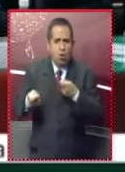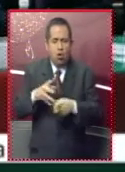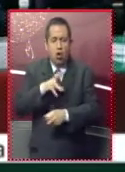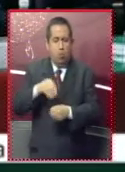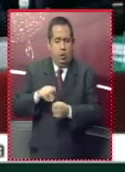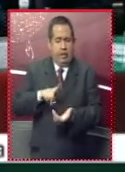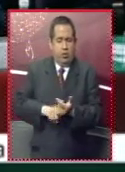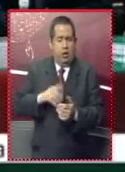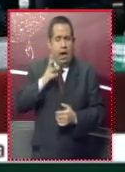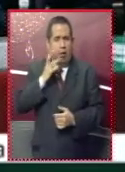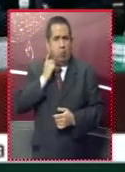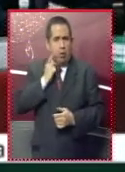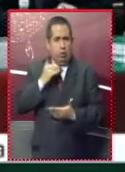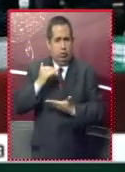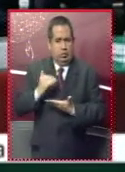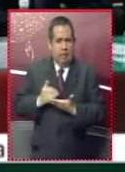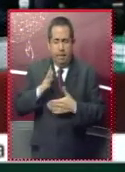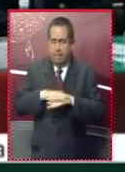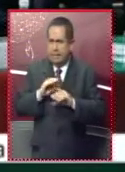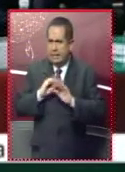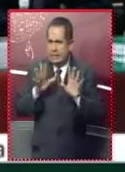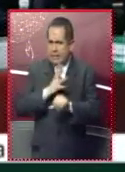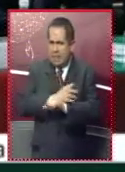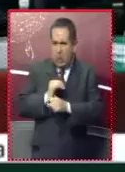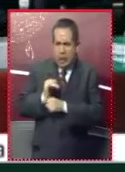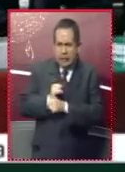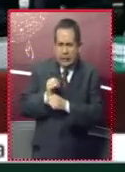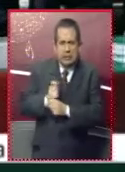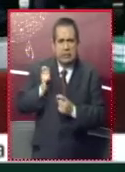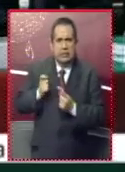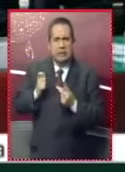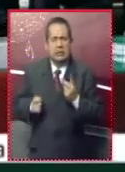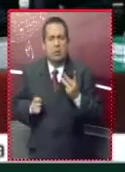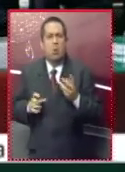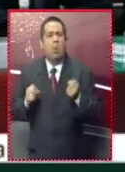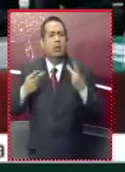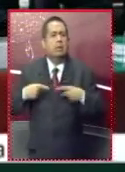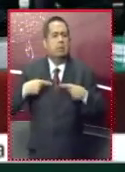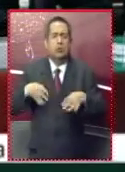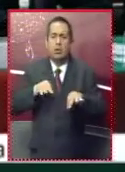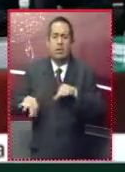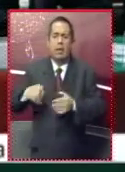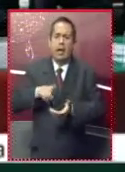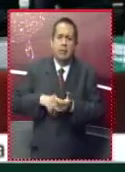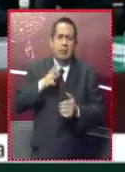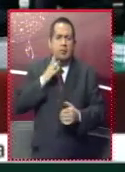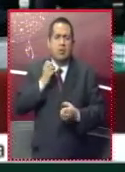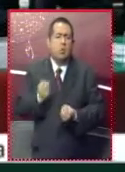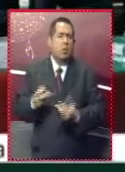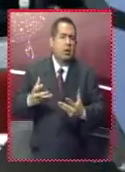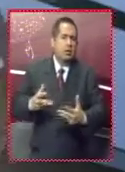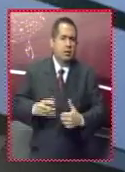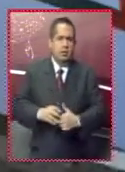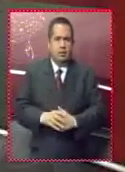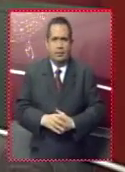de Diputados para tener absoluta claridad respecto del personal que labora en ella.